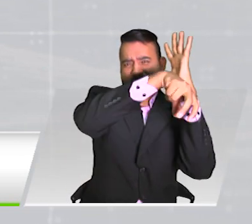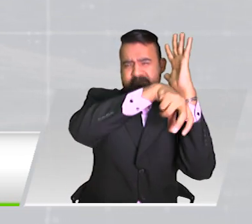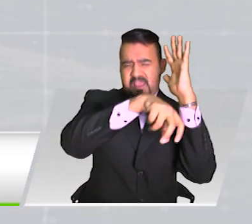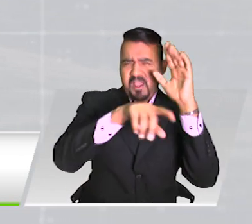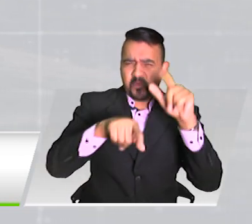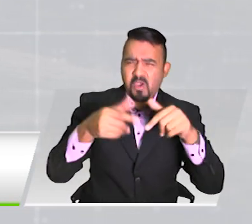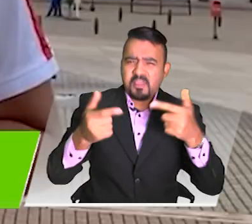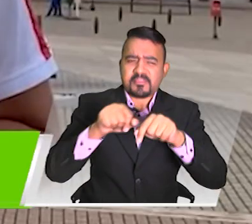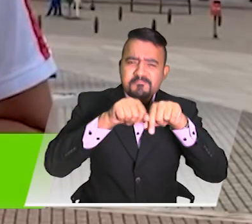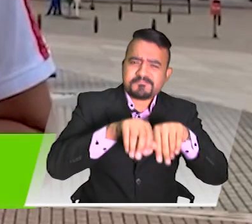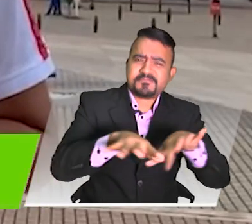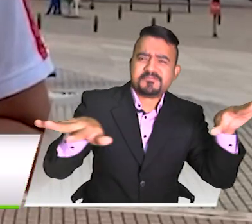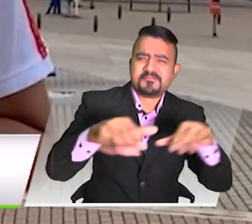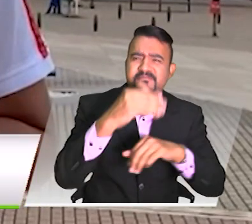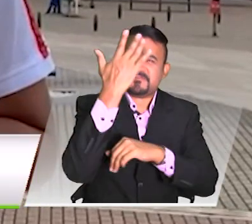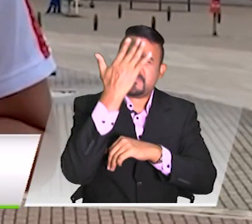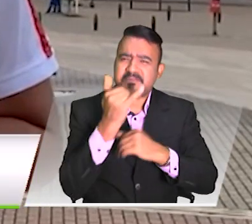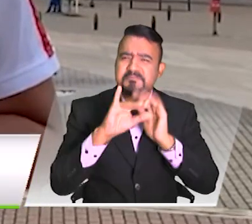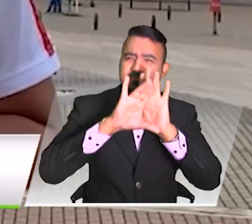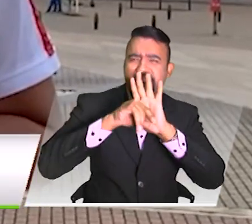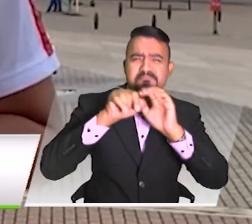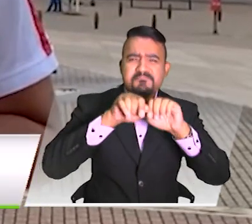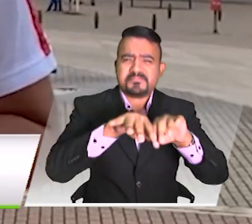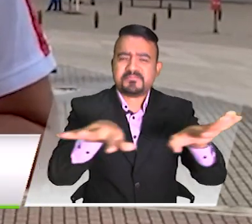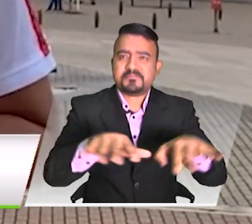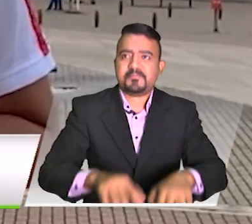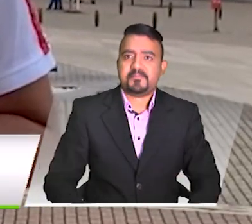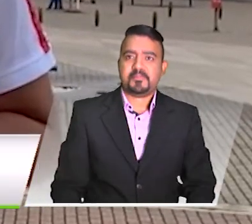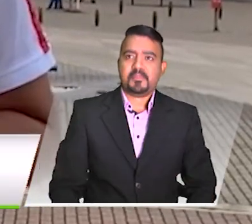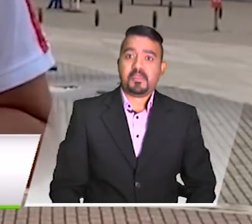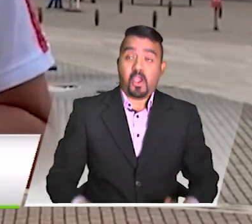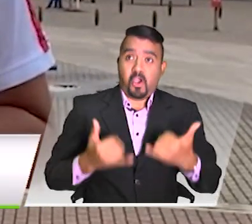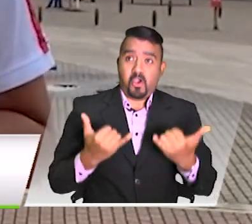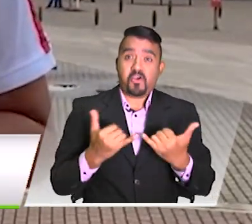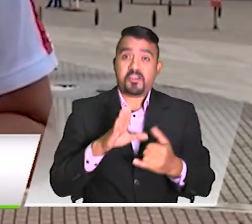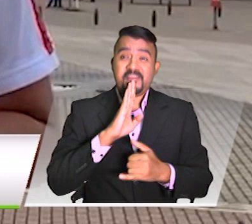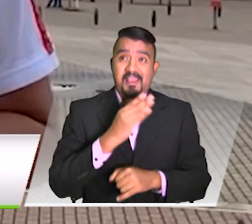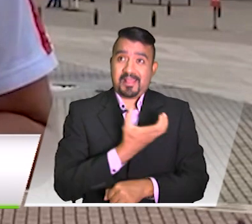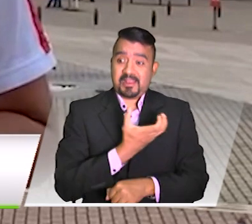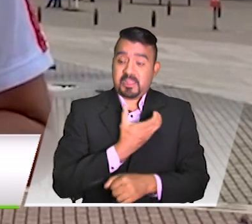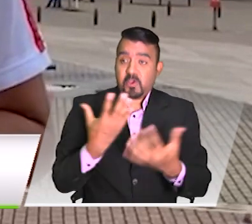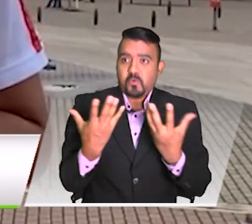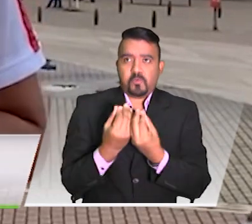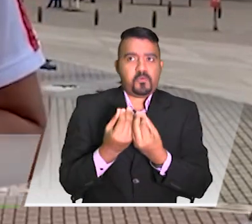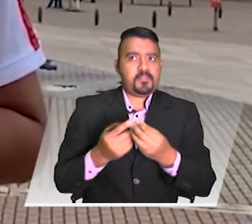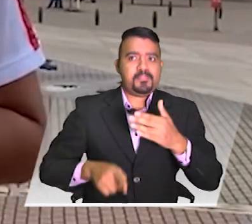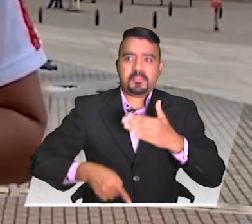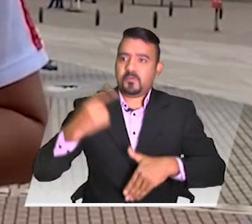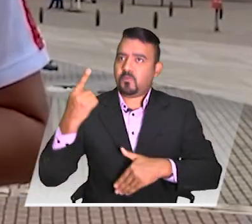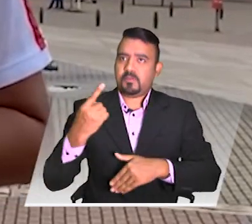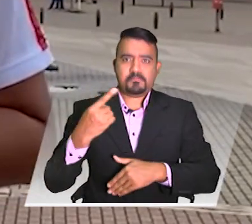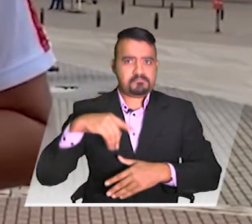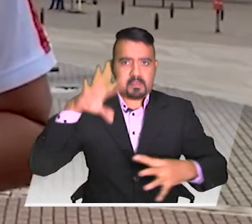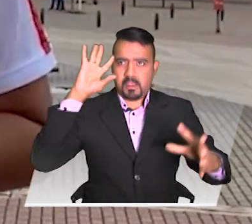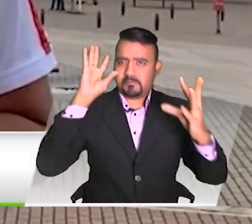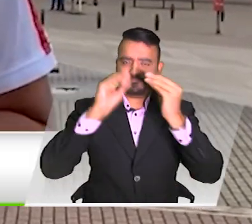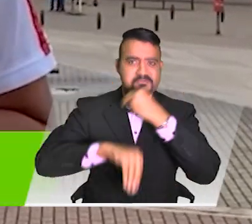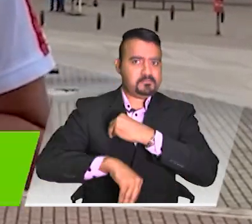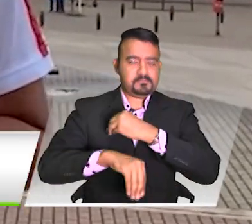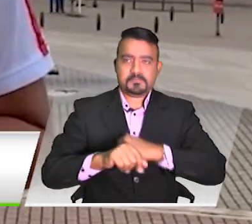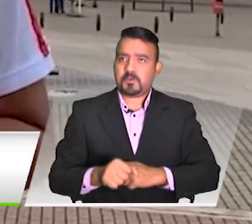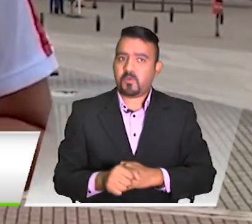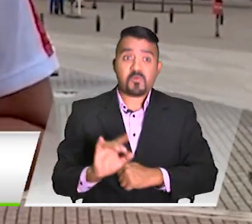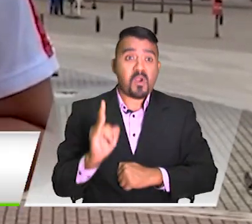redes sociales nosotros como alcaldía organización municipal rechazamos categóricamente este tipo de actividades